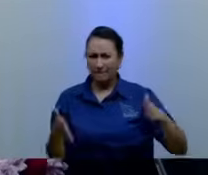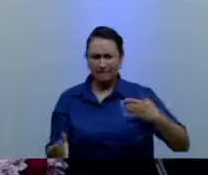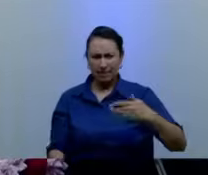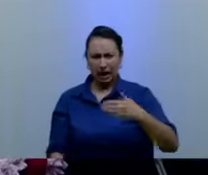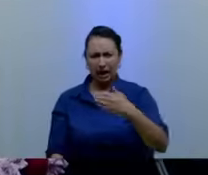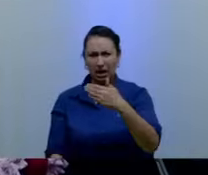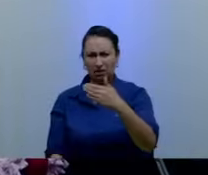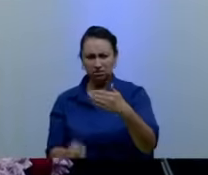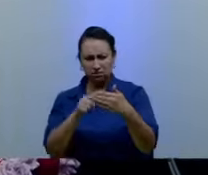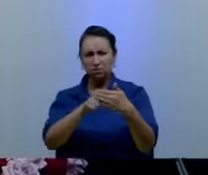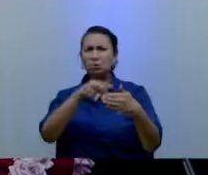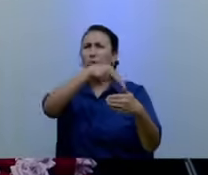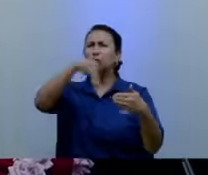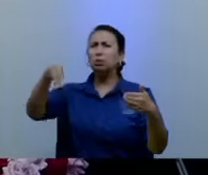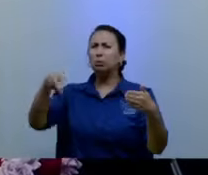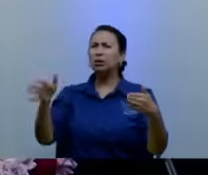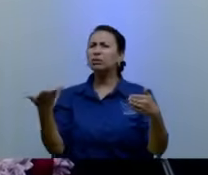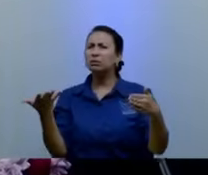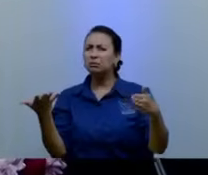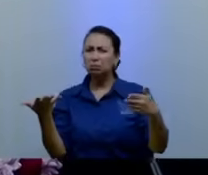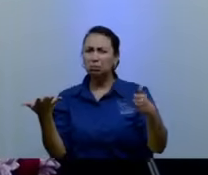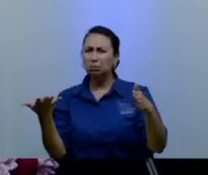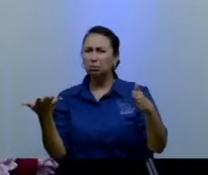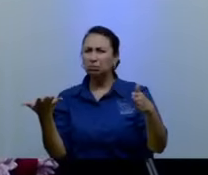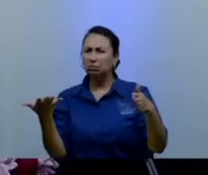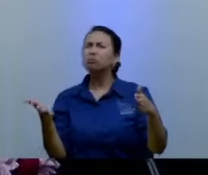no hombre, será. Bacalao es.